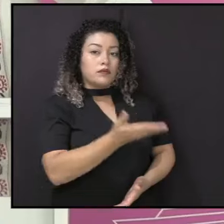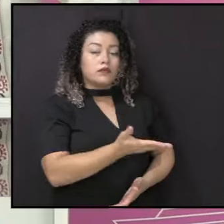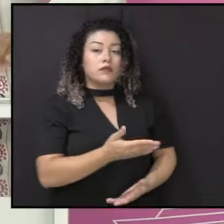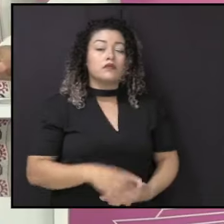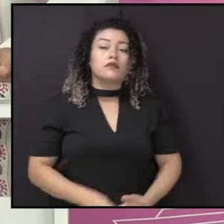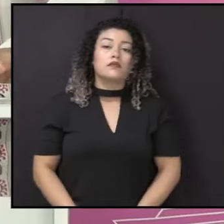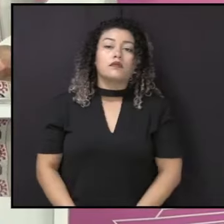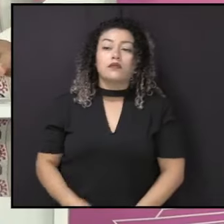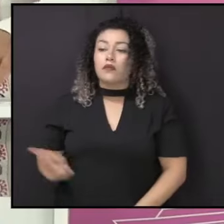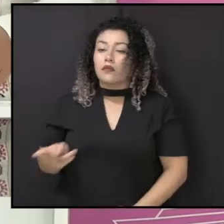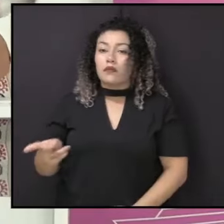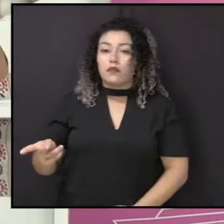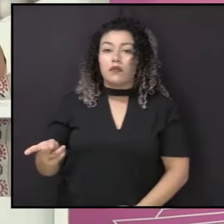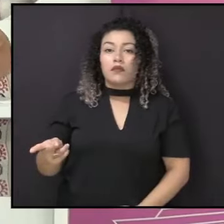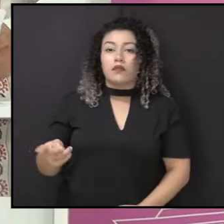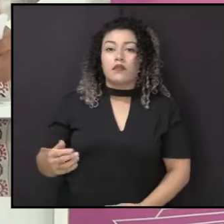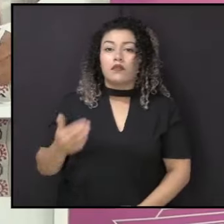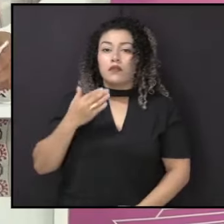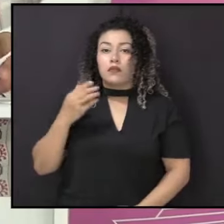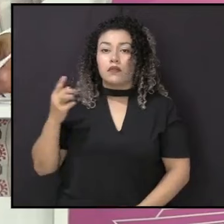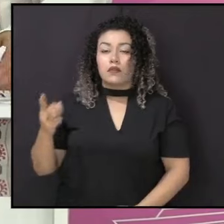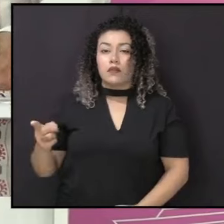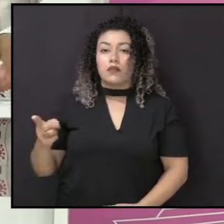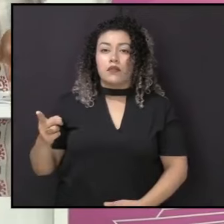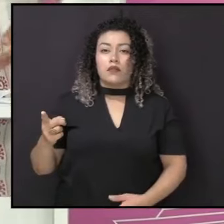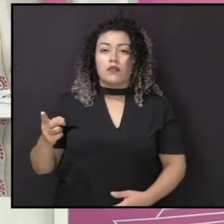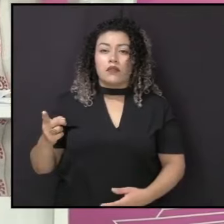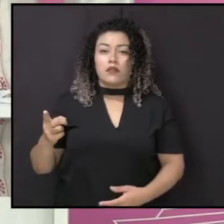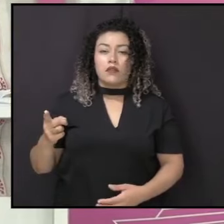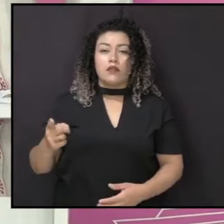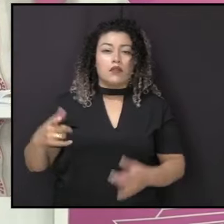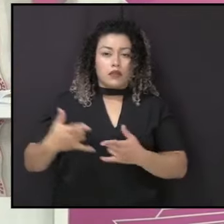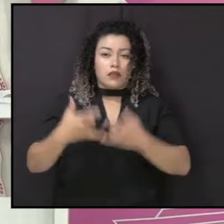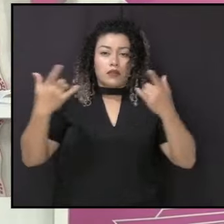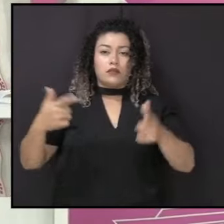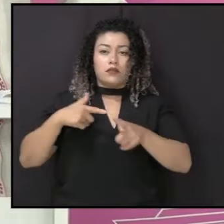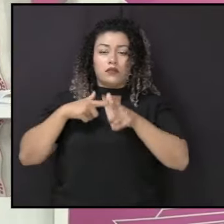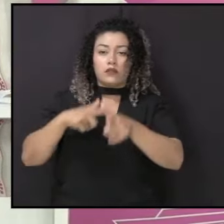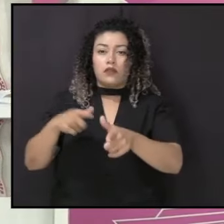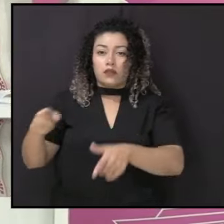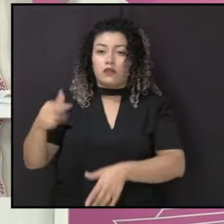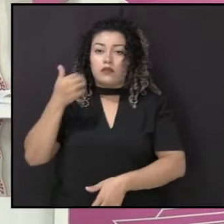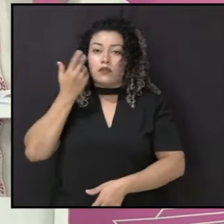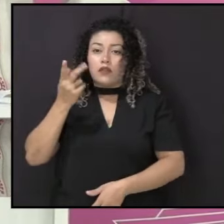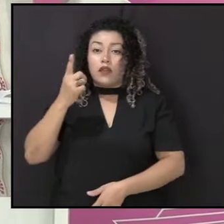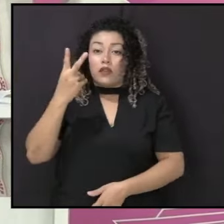Le preguntamos también a la candidata de la coalición Sigamos Haciendo Historia. Tiene